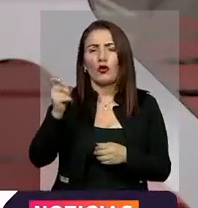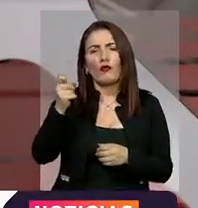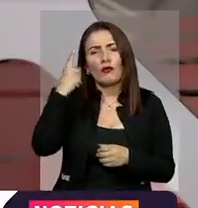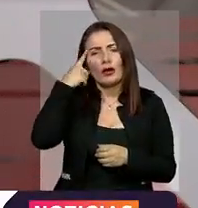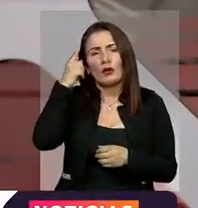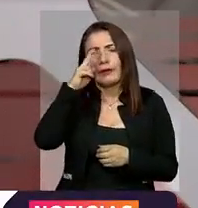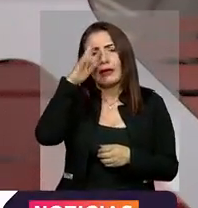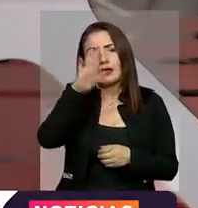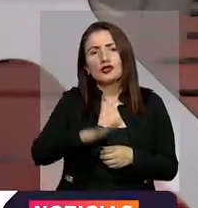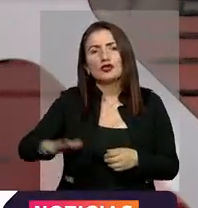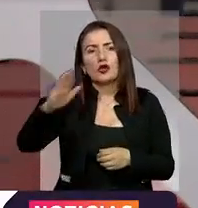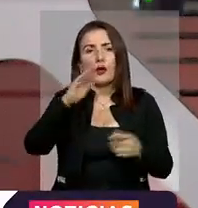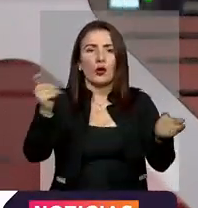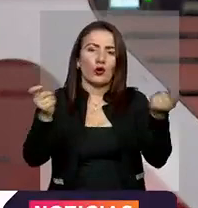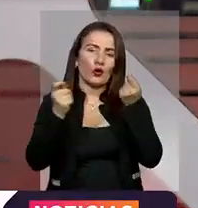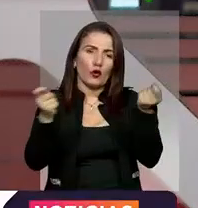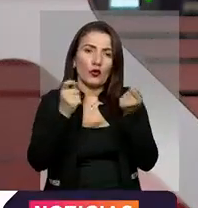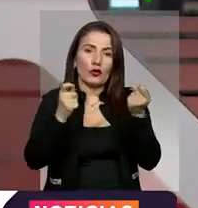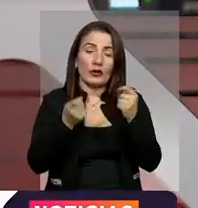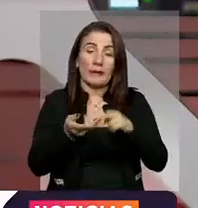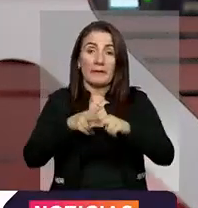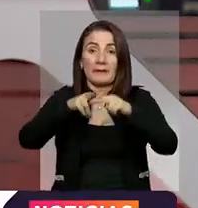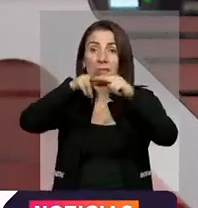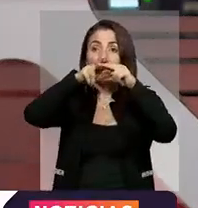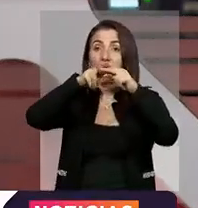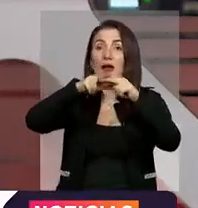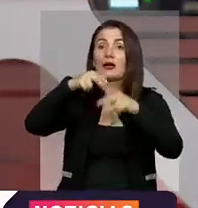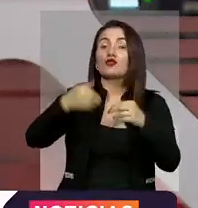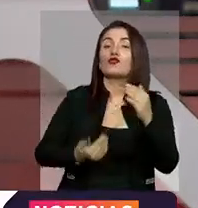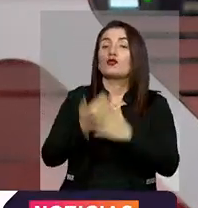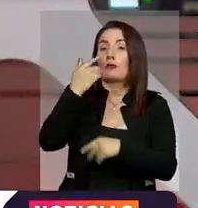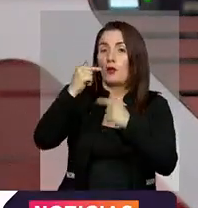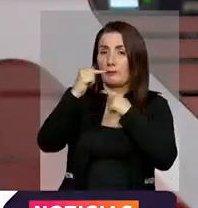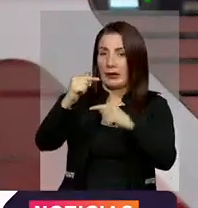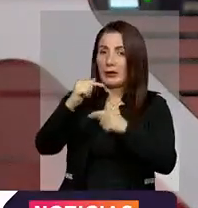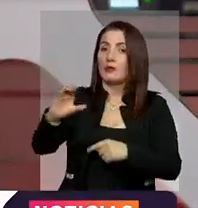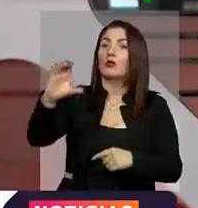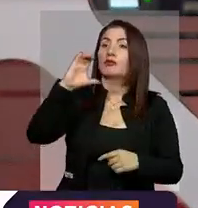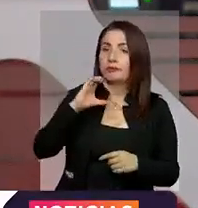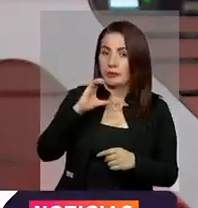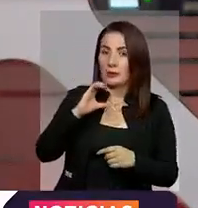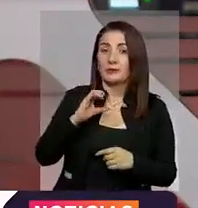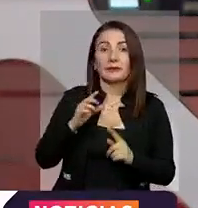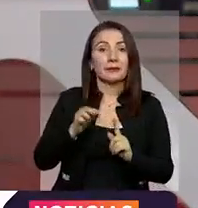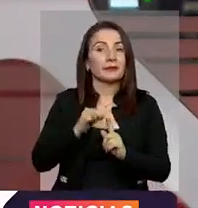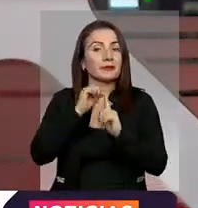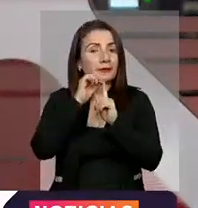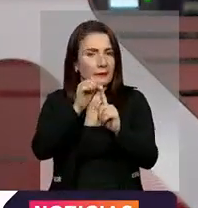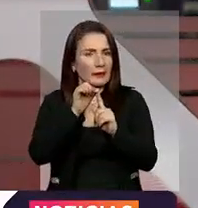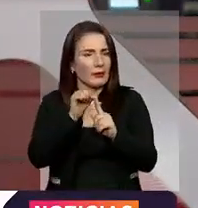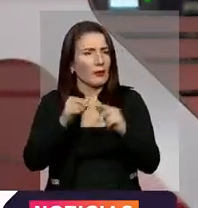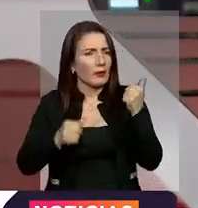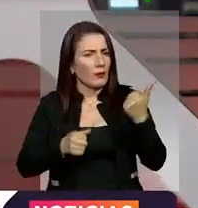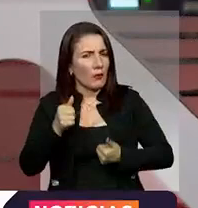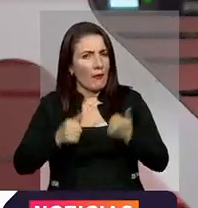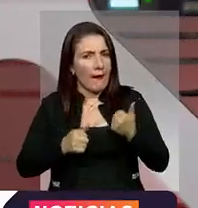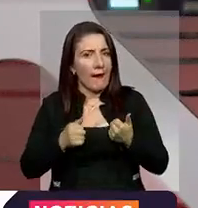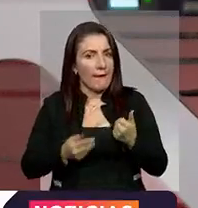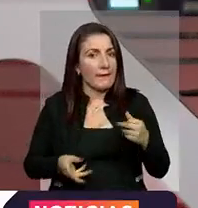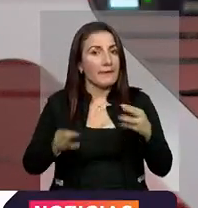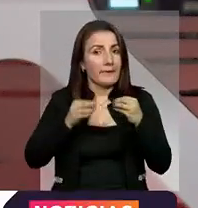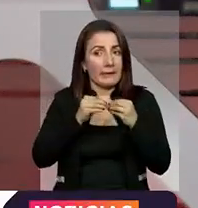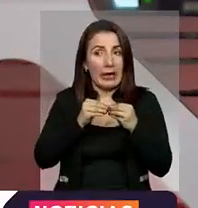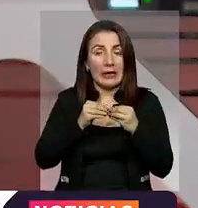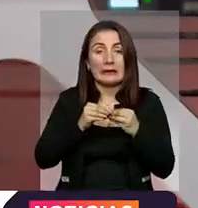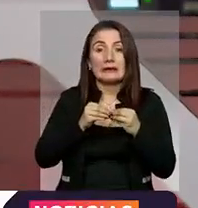Nacional establecerá controles para evitar alzas derivadas del nuevo salario mínimo. Especialistas también desmienten que eventualmente podría presentarse